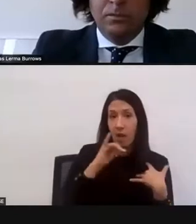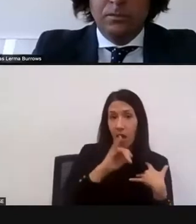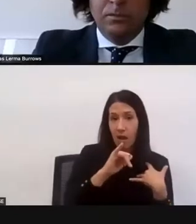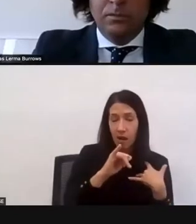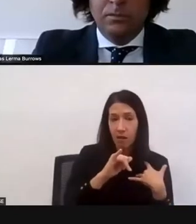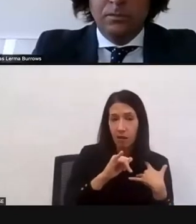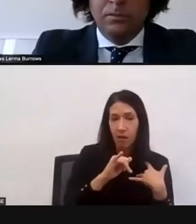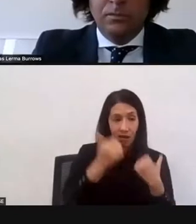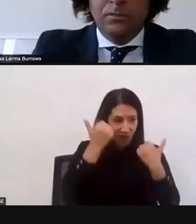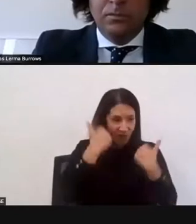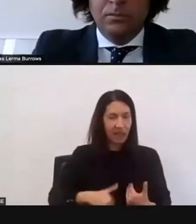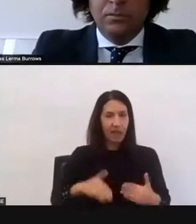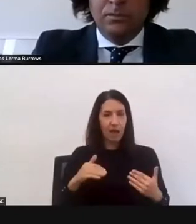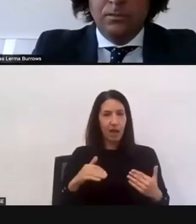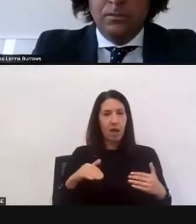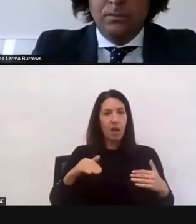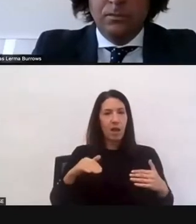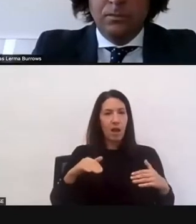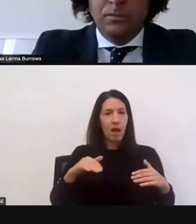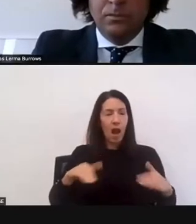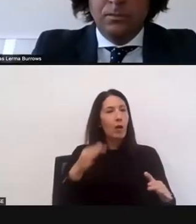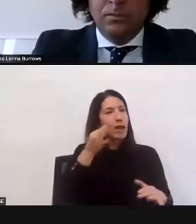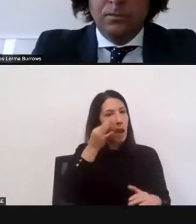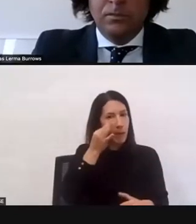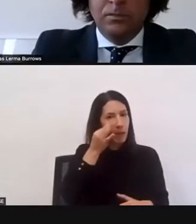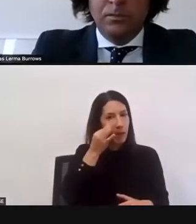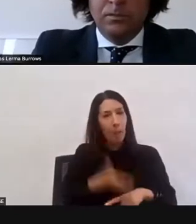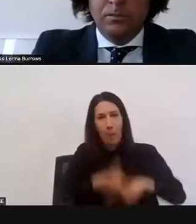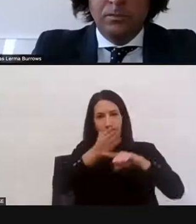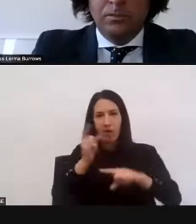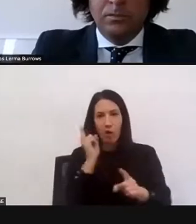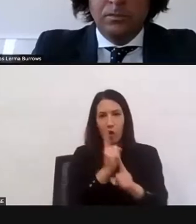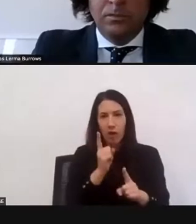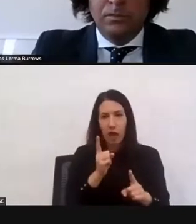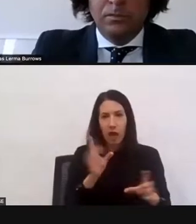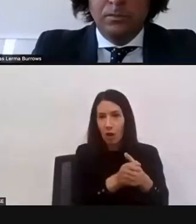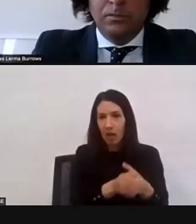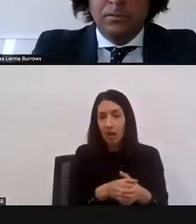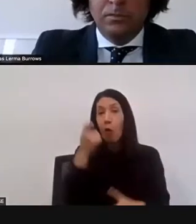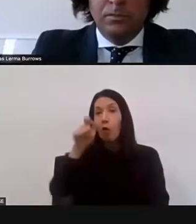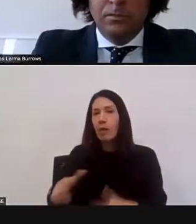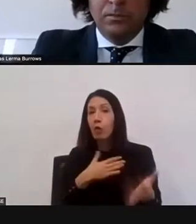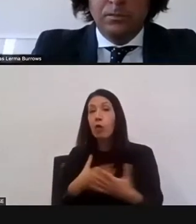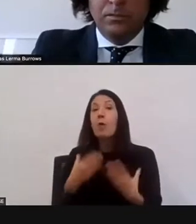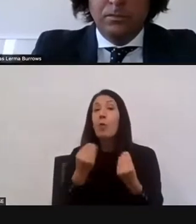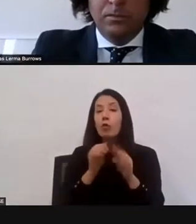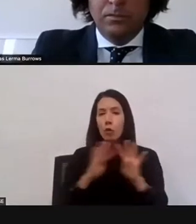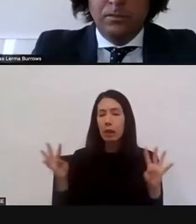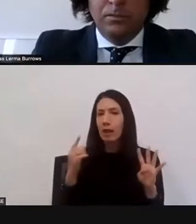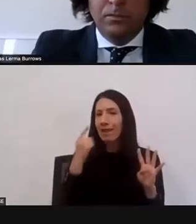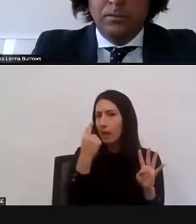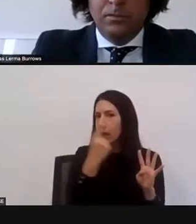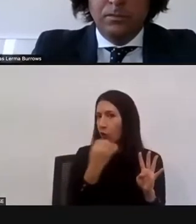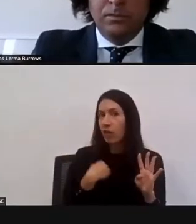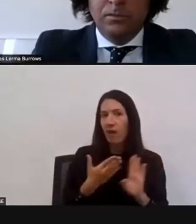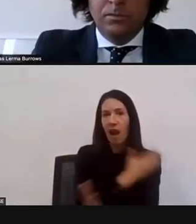víctima física, aunque se ataca al colectivo en común, hay un autor, pero hay muchísimos testigos que tienen que estar educados, informados